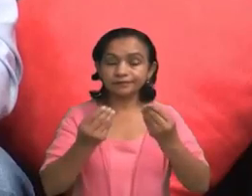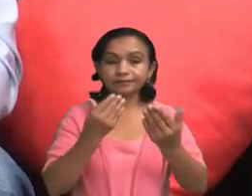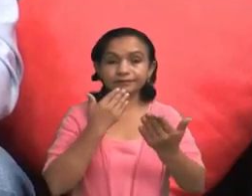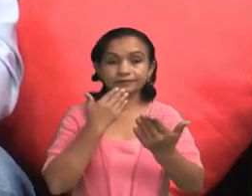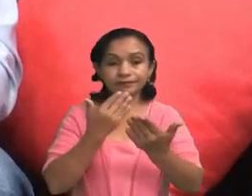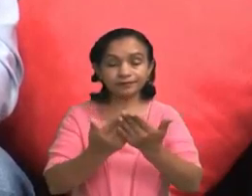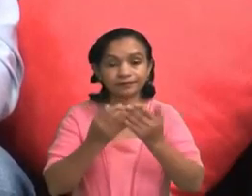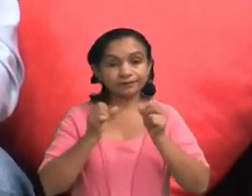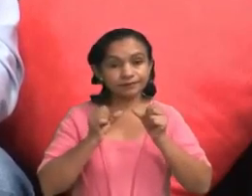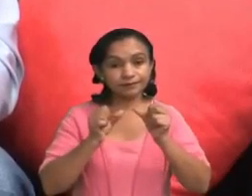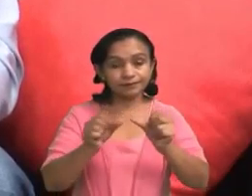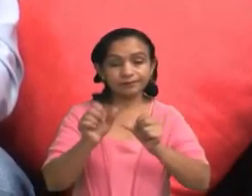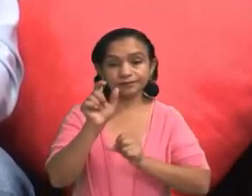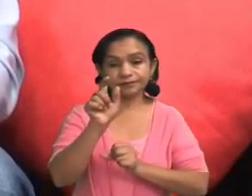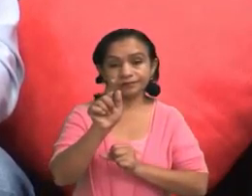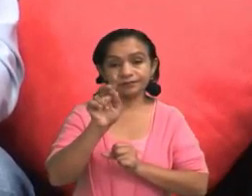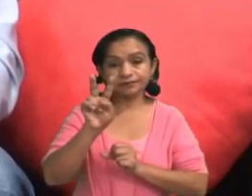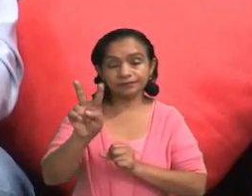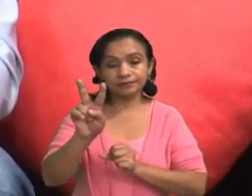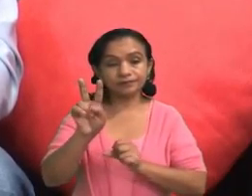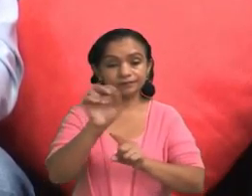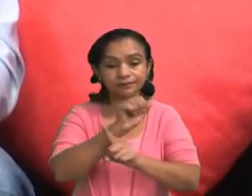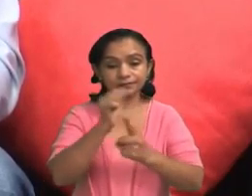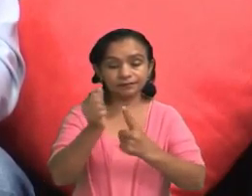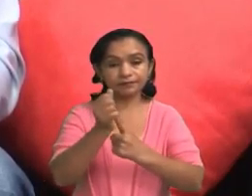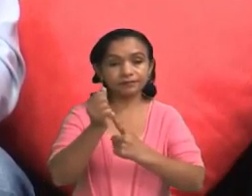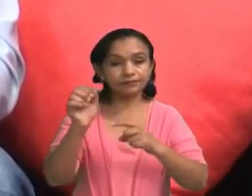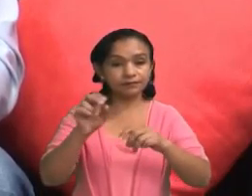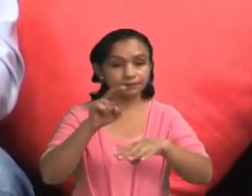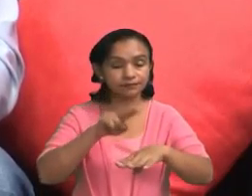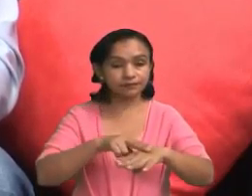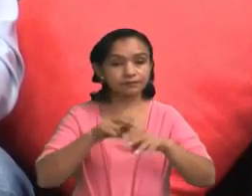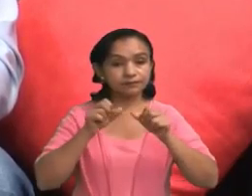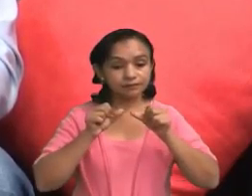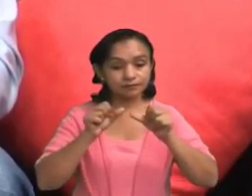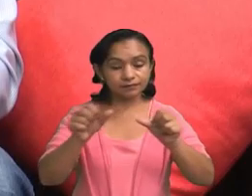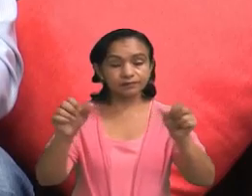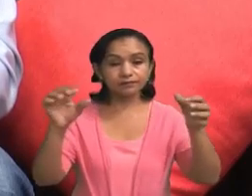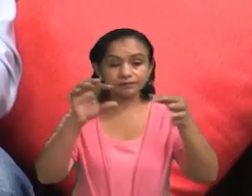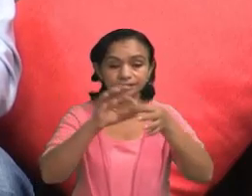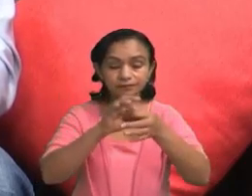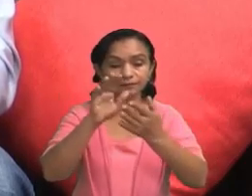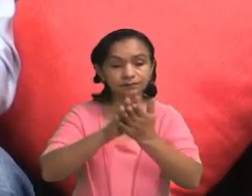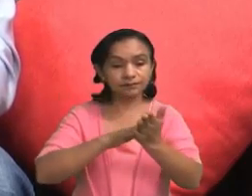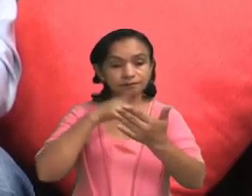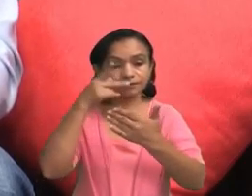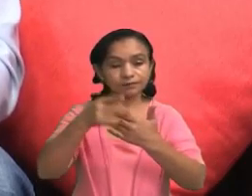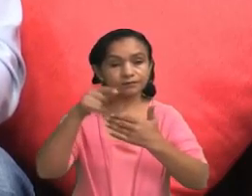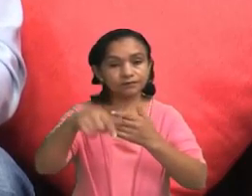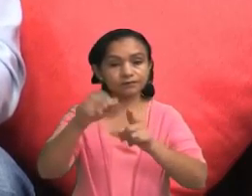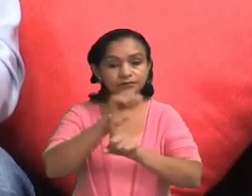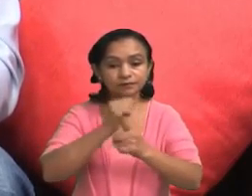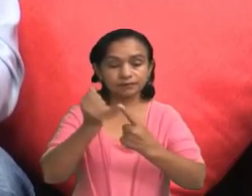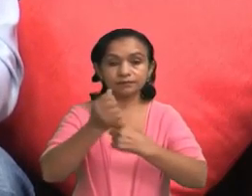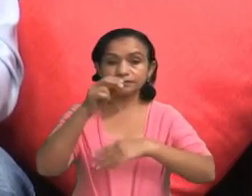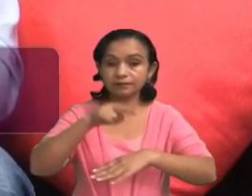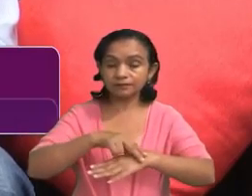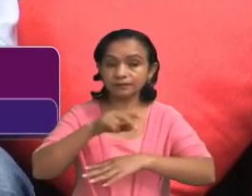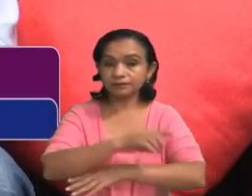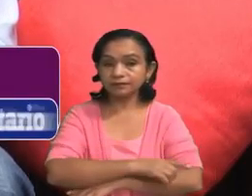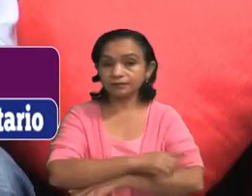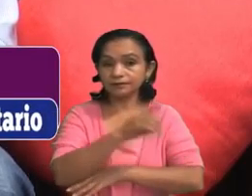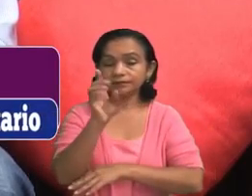Gracias por continuar en sintonía del canal parlamentario y muchísimas gracias por continuar acompañándonos en su programa desde el Parlamento. Hoy, una